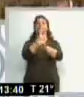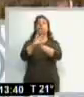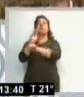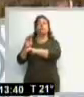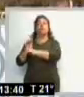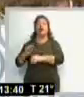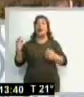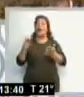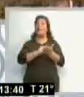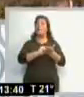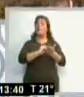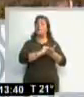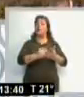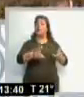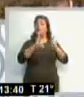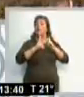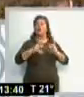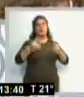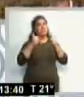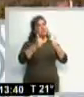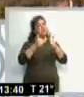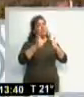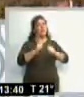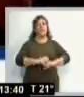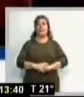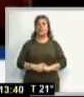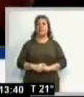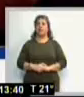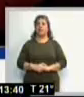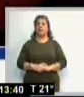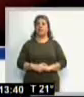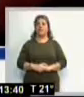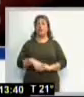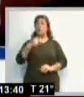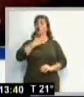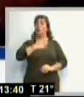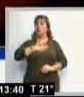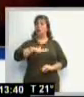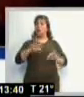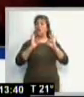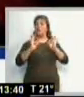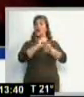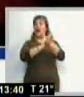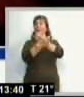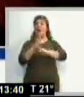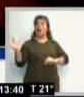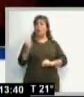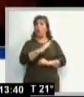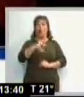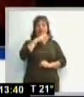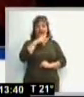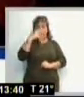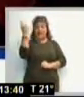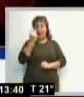comentado el administrador, que ha sido un fin de semana muy exitoso. Tengo la tranquilidad, ya se trasladaron todos y están todos trabajando. Viernes,